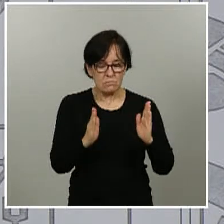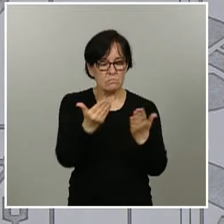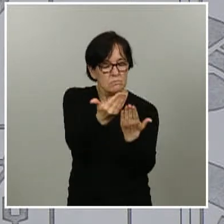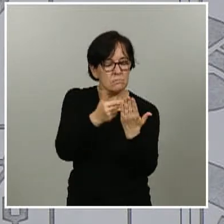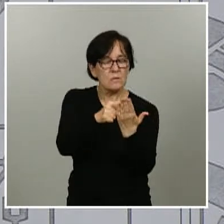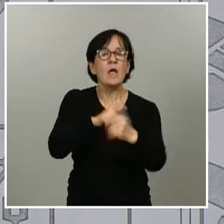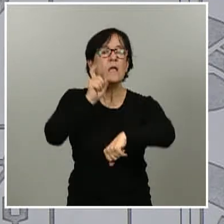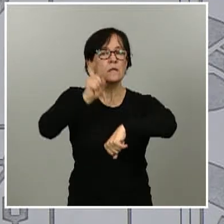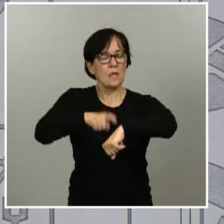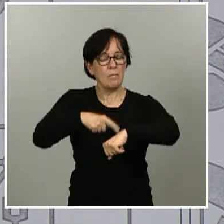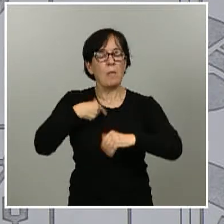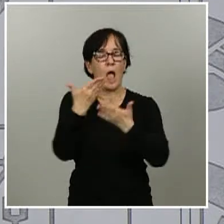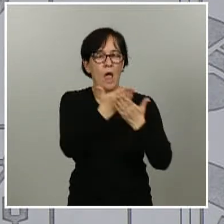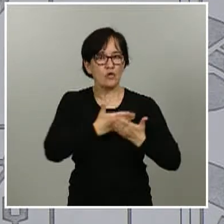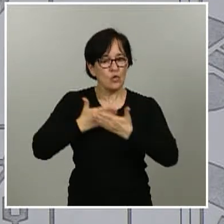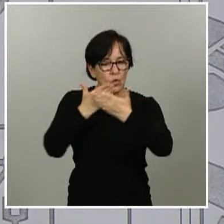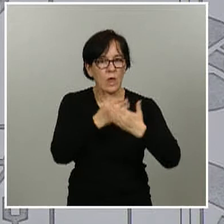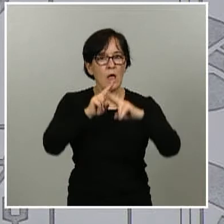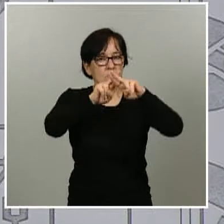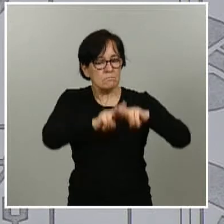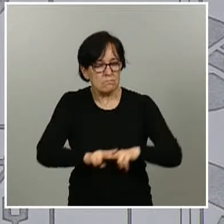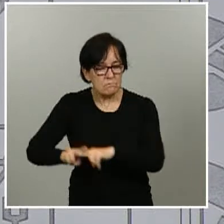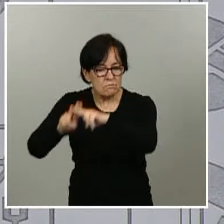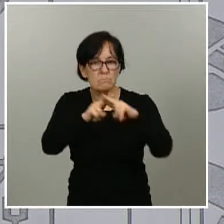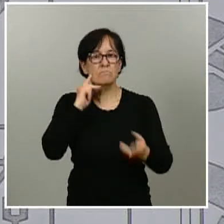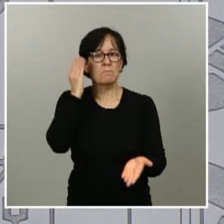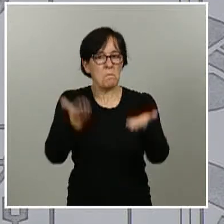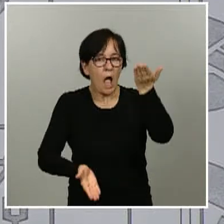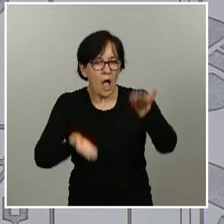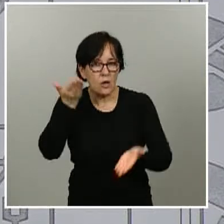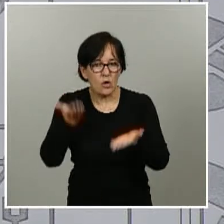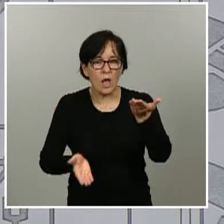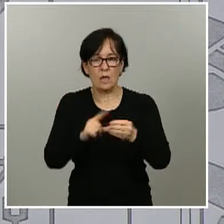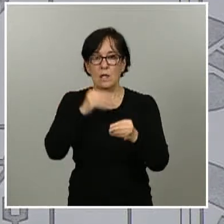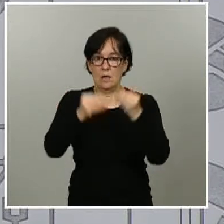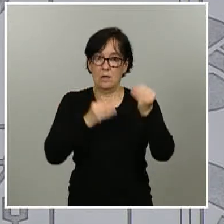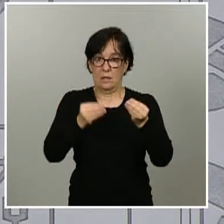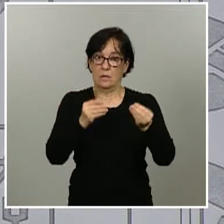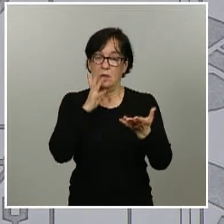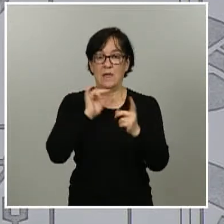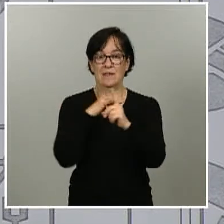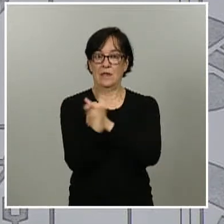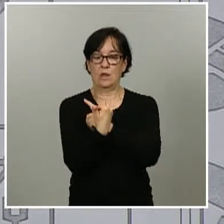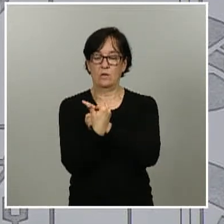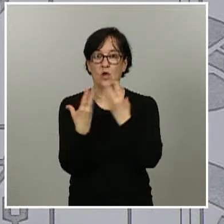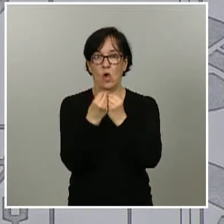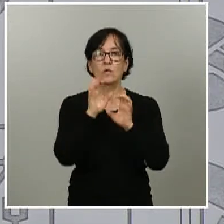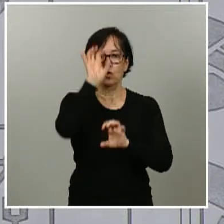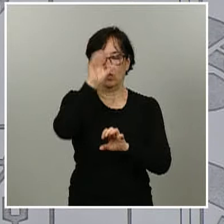necesario, mínimo necesario, para poder hacer una buena evaluación o una buena valoración de la situación junto con la comunidad autónoma.